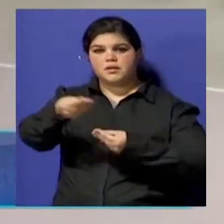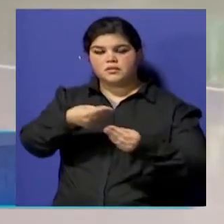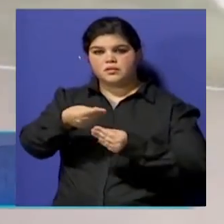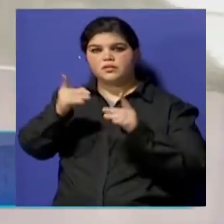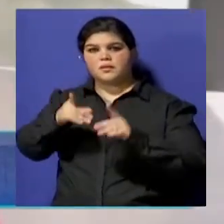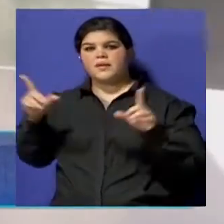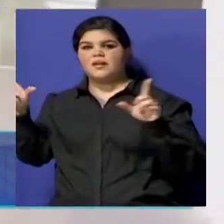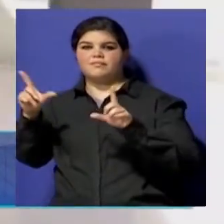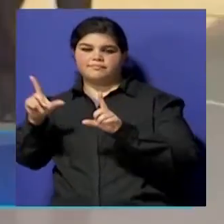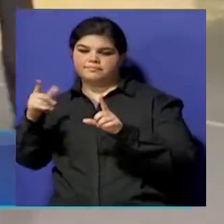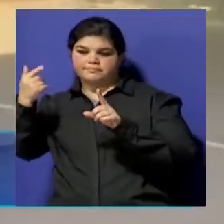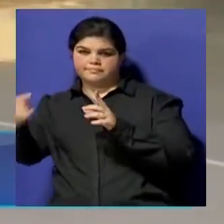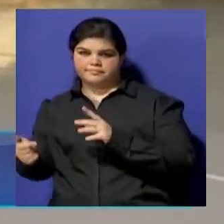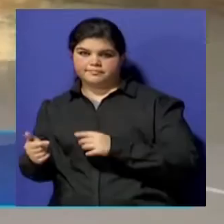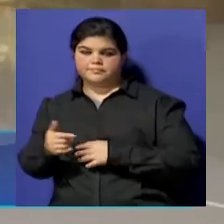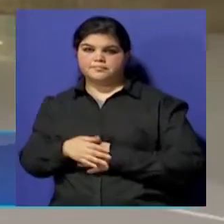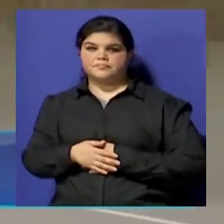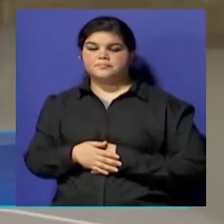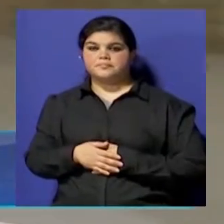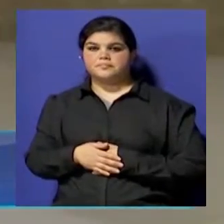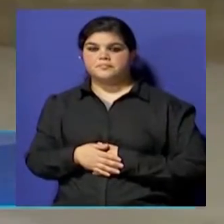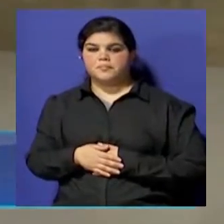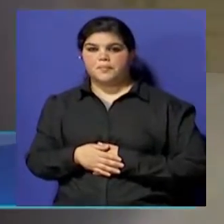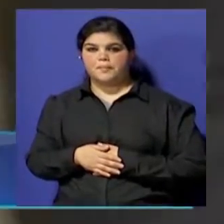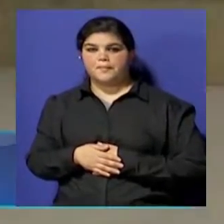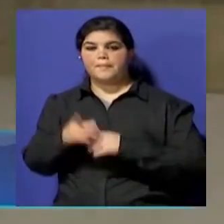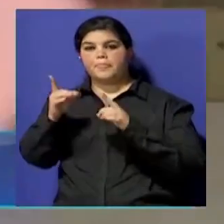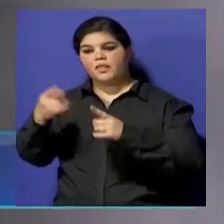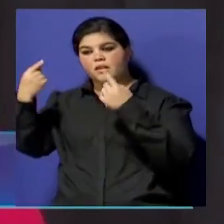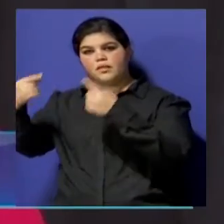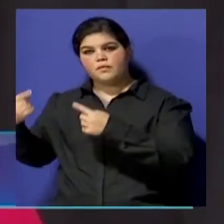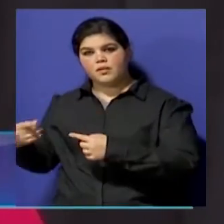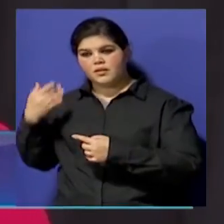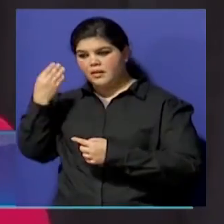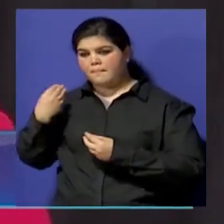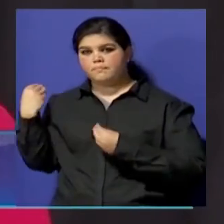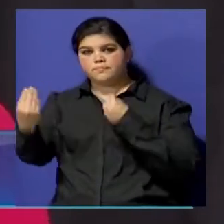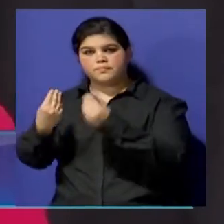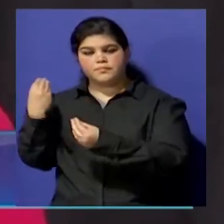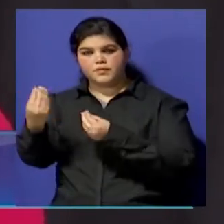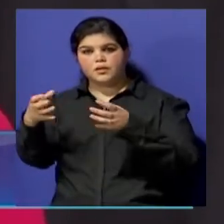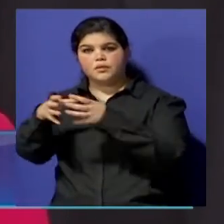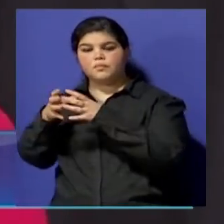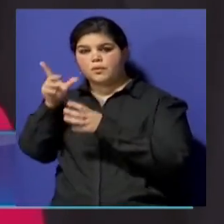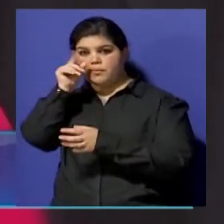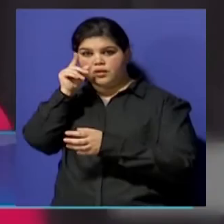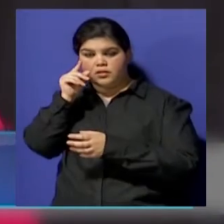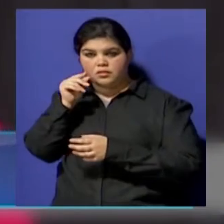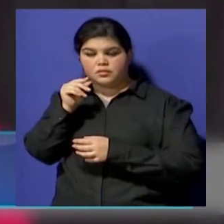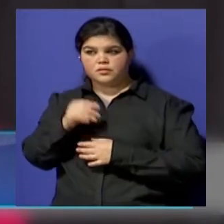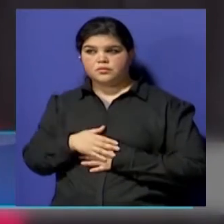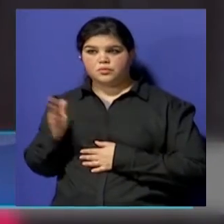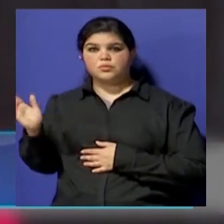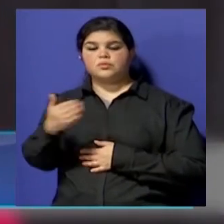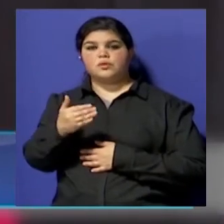comunicación, también diferentes actores los partidos políticos, ¿no es cierto?, que desde el